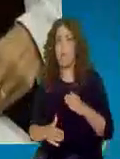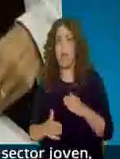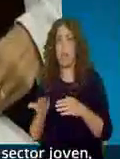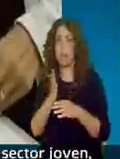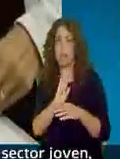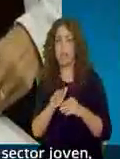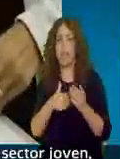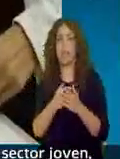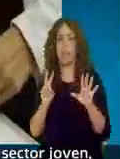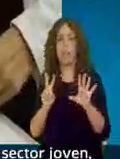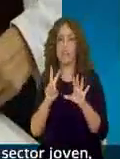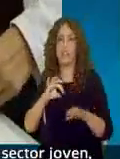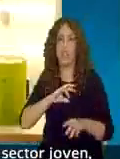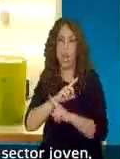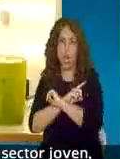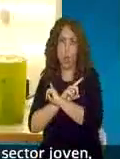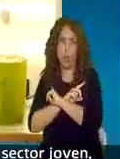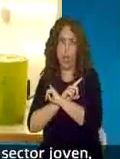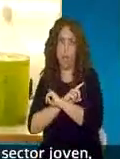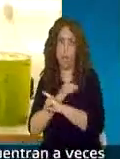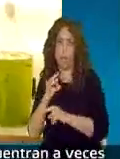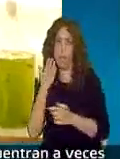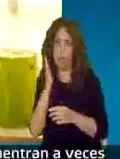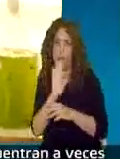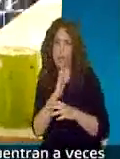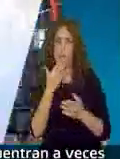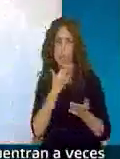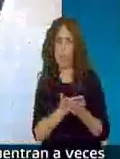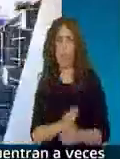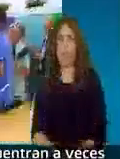hasta el 7 de noviembre para presentar sus solicitudes.